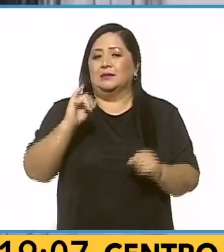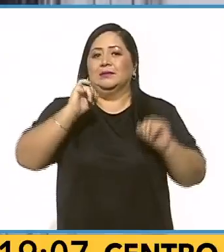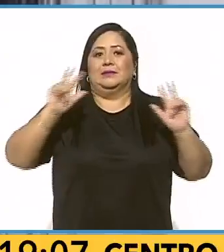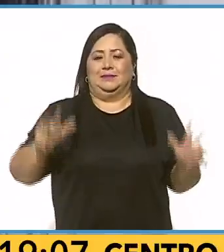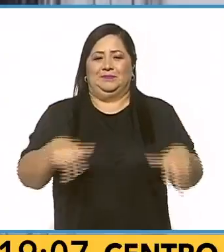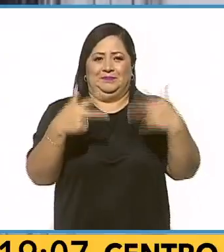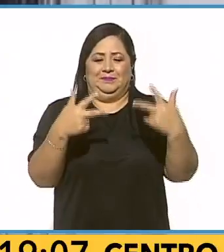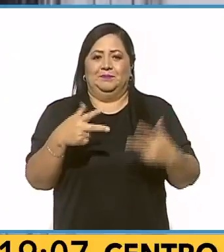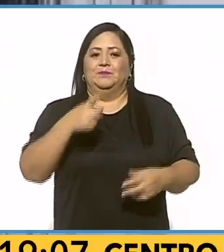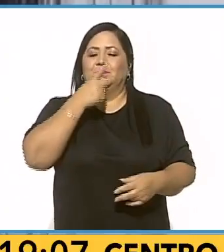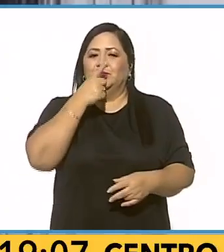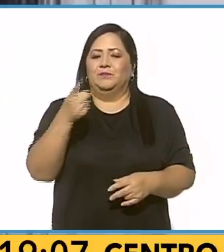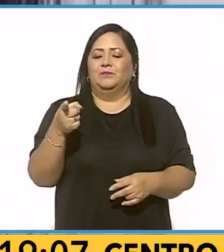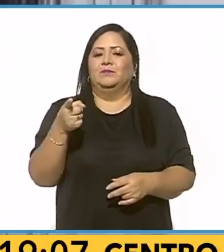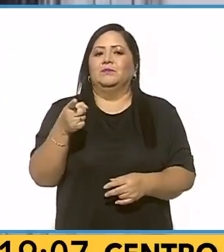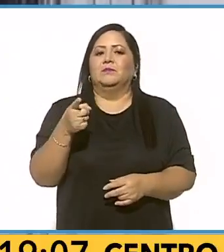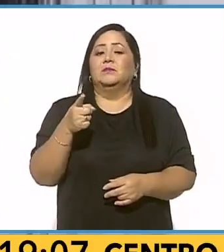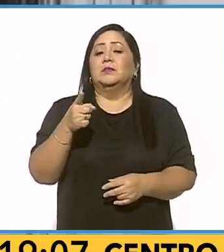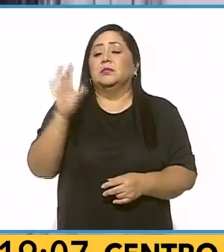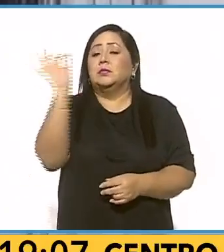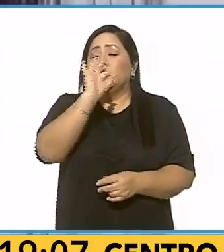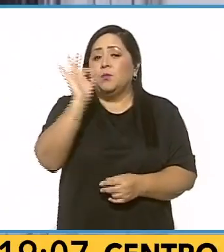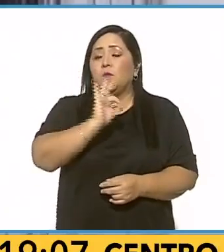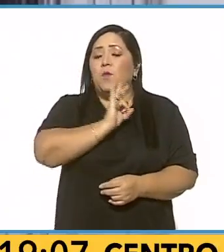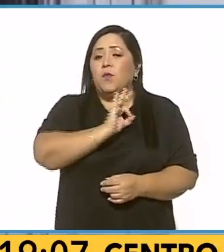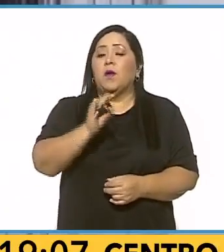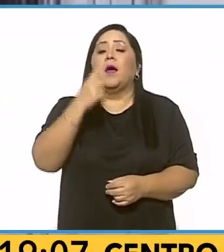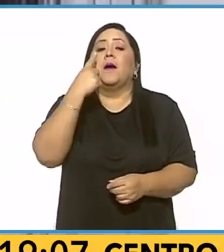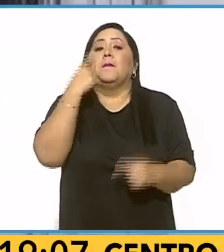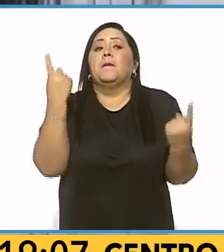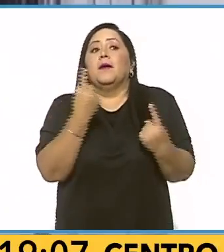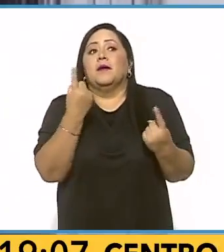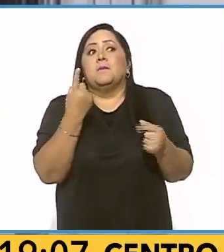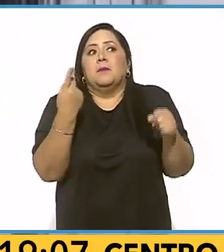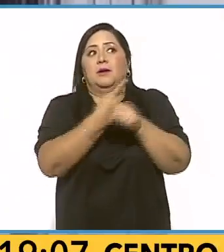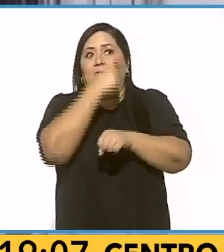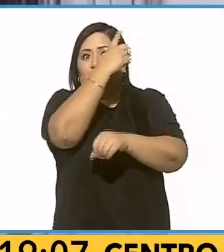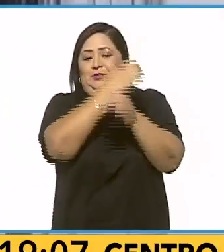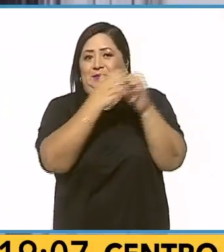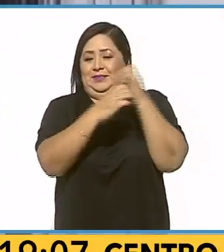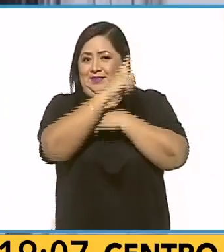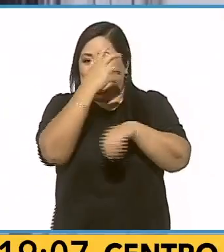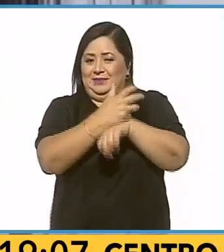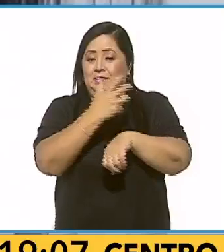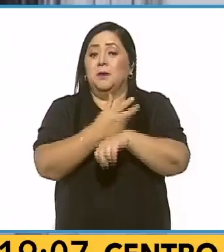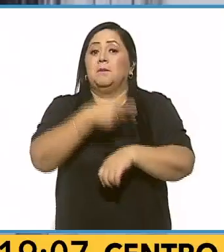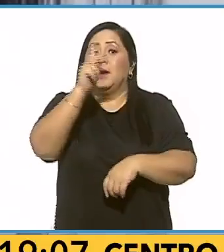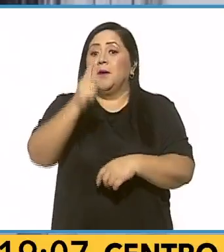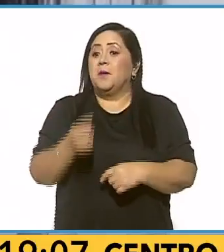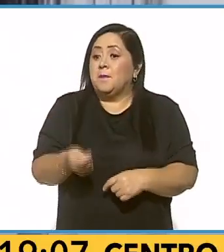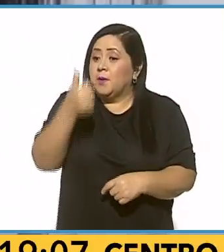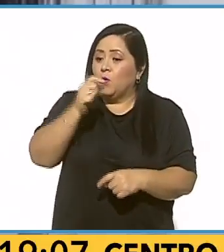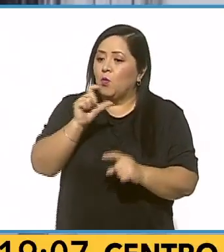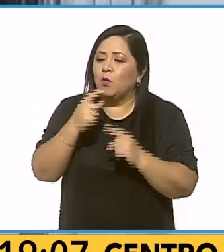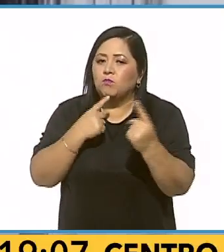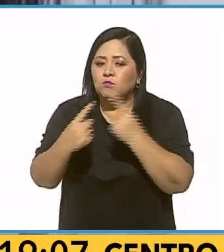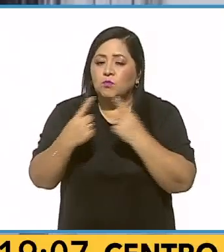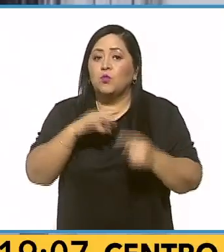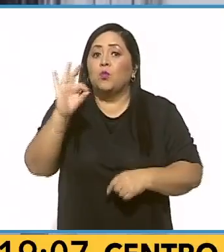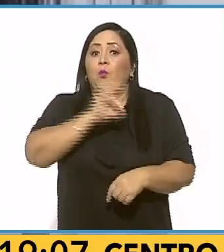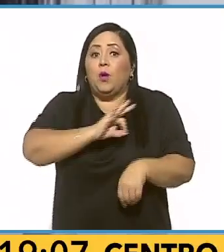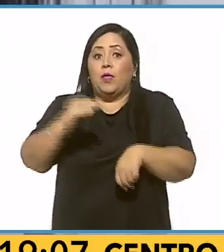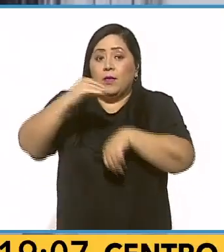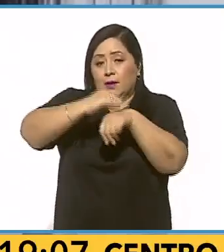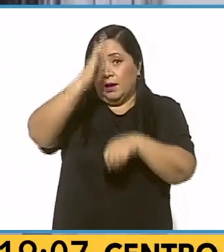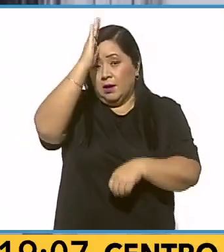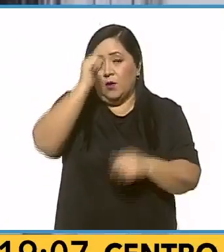un indicio, ¿no? Adecuado de lo que podría ser. Hay que ver cómo se desarrollan las cosas, pero el inicio de una negociación, de un posible